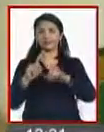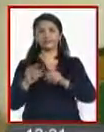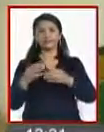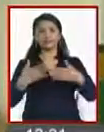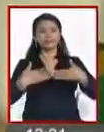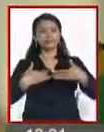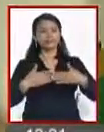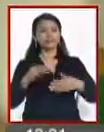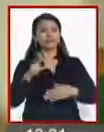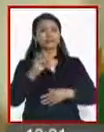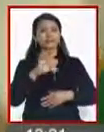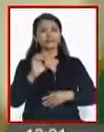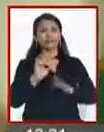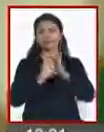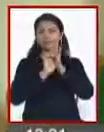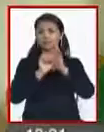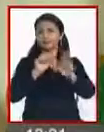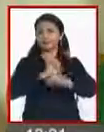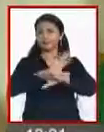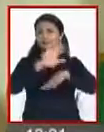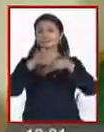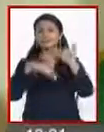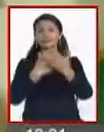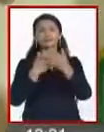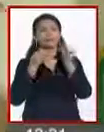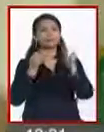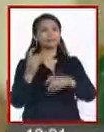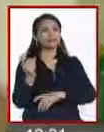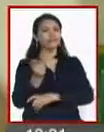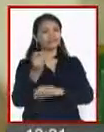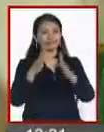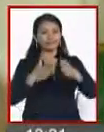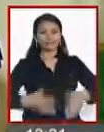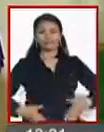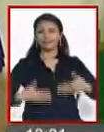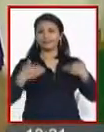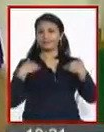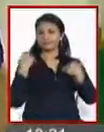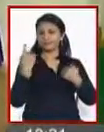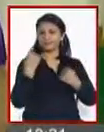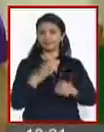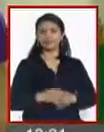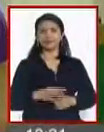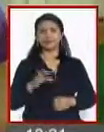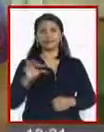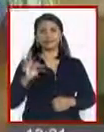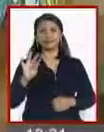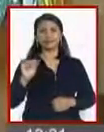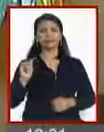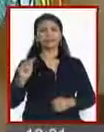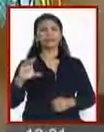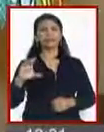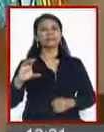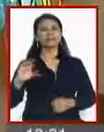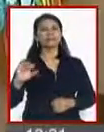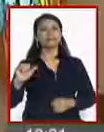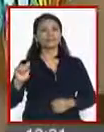en Panamá. 800 ejemplos claros de que todo se puede lograr en la vida. Uno de ellos es Francisca Miranda.